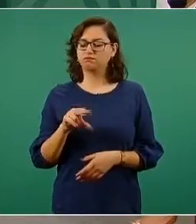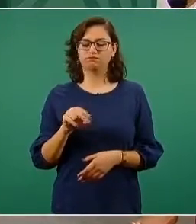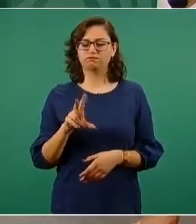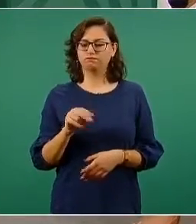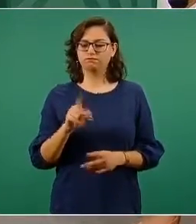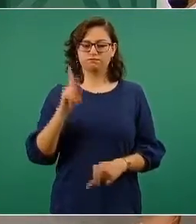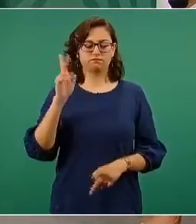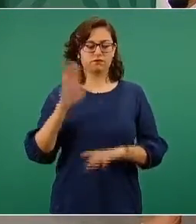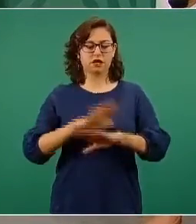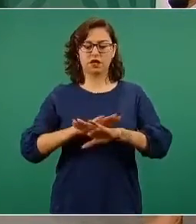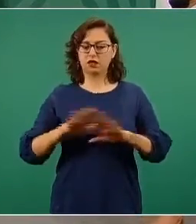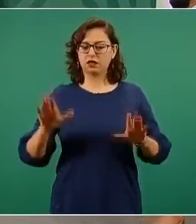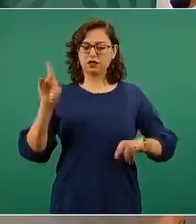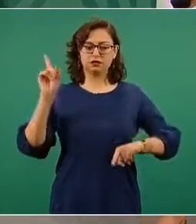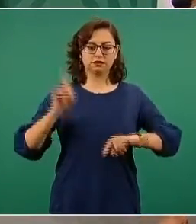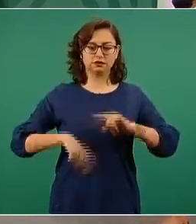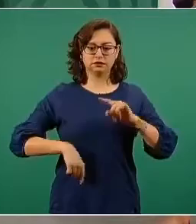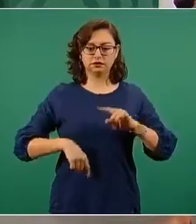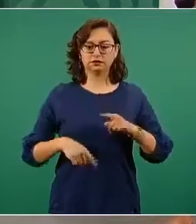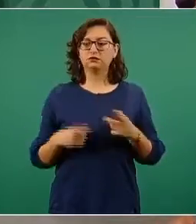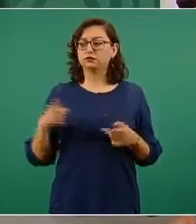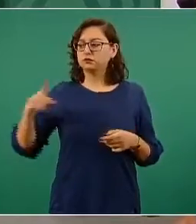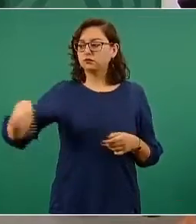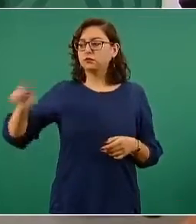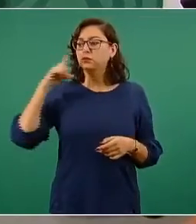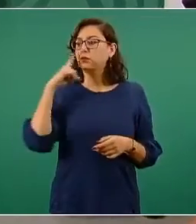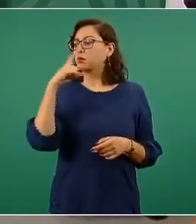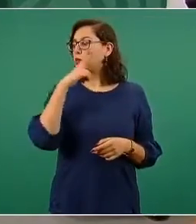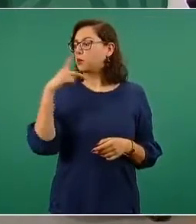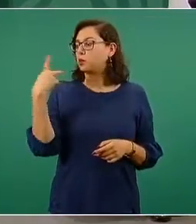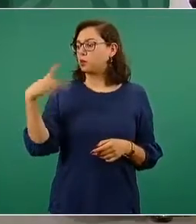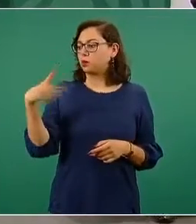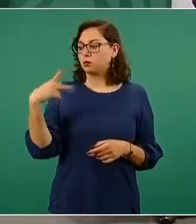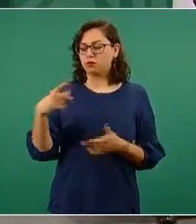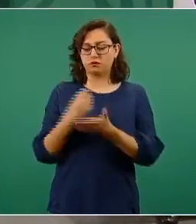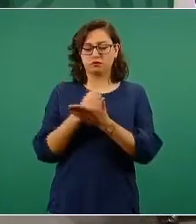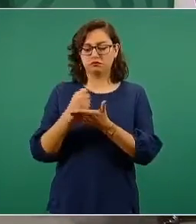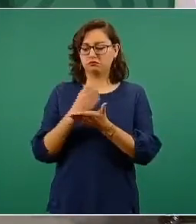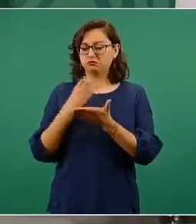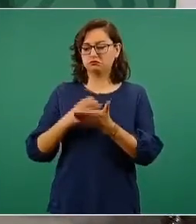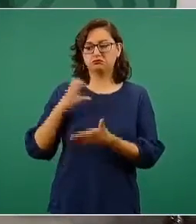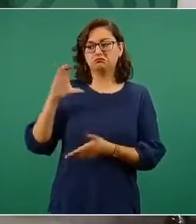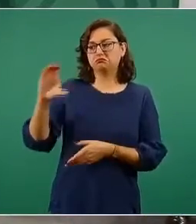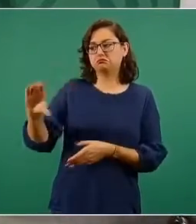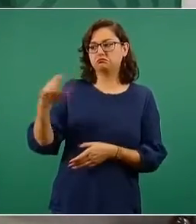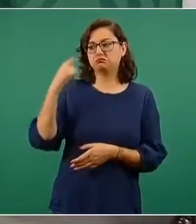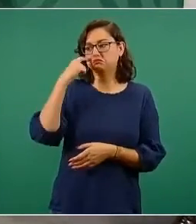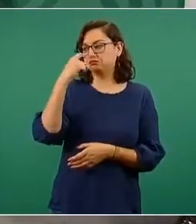continuar. Ahora son los trabajadores los que van a decidir.